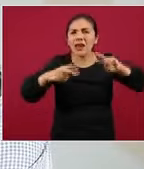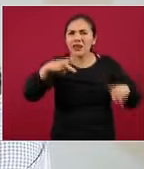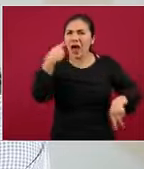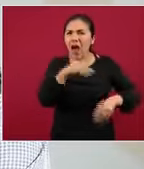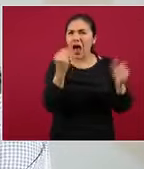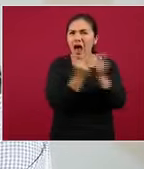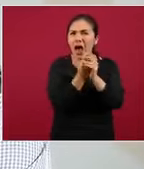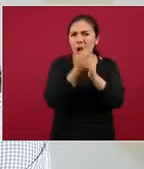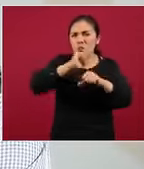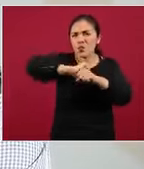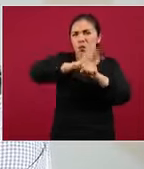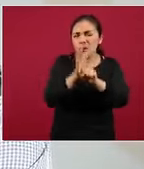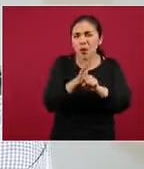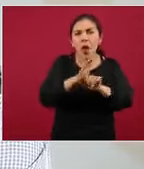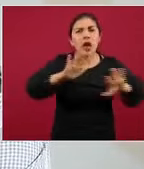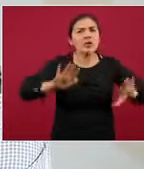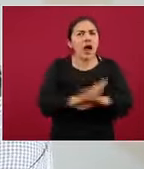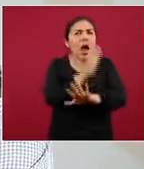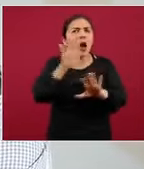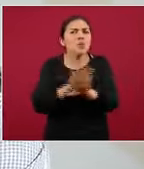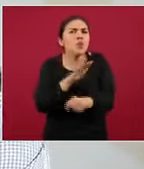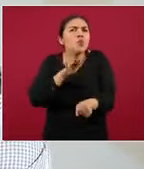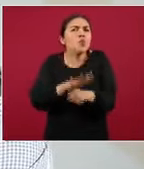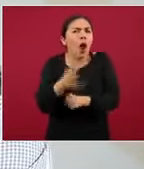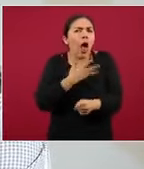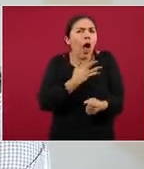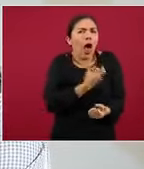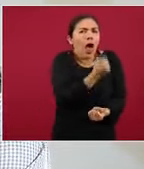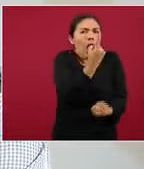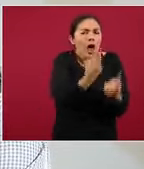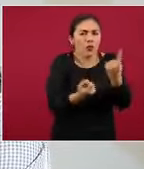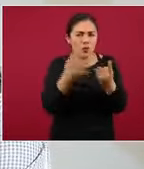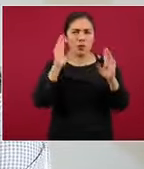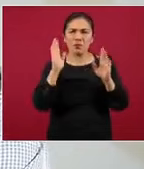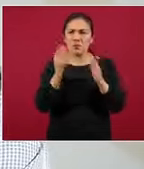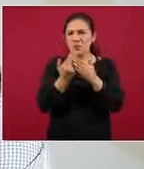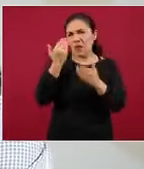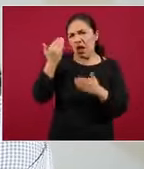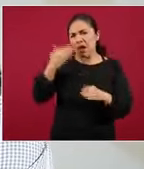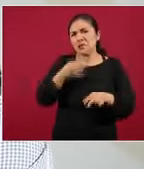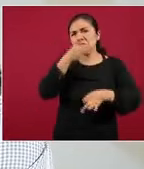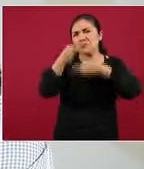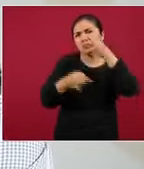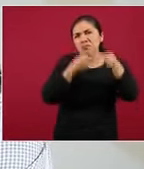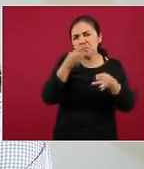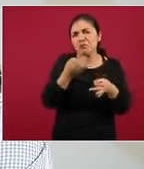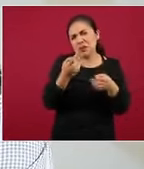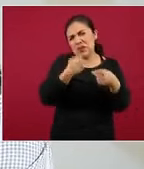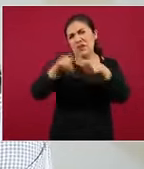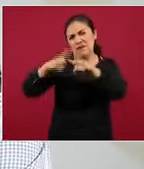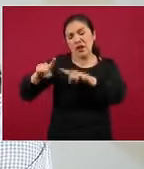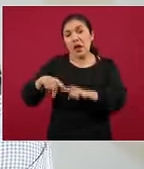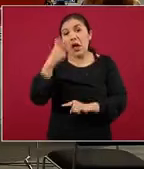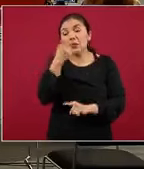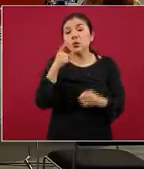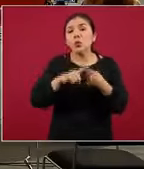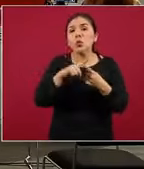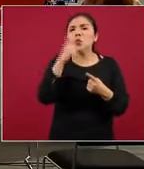las mutaciones específicas, que más allá de todas las que se han publicado, es específicamente una